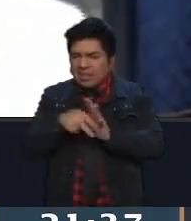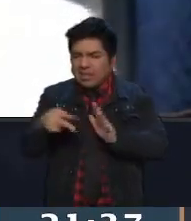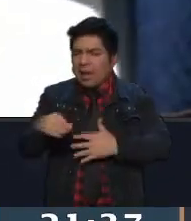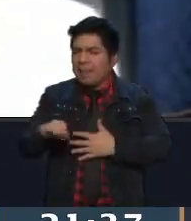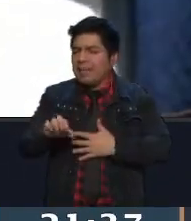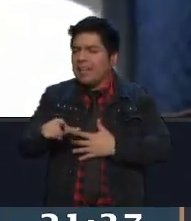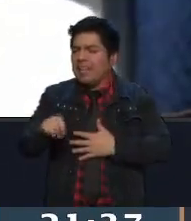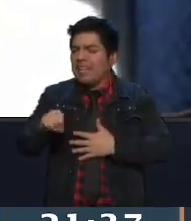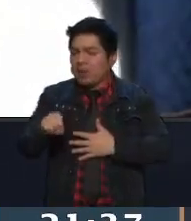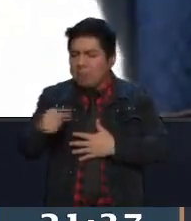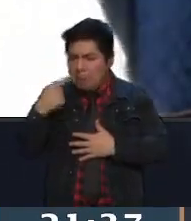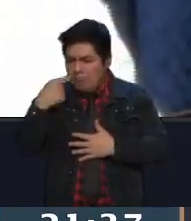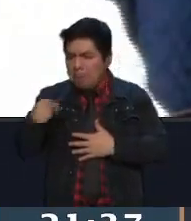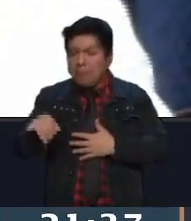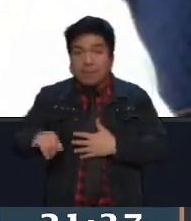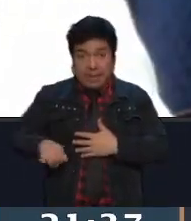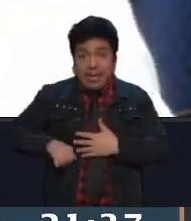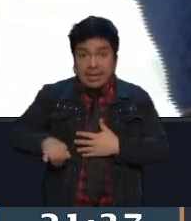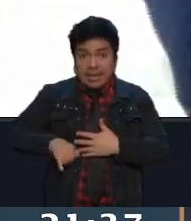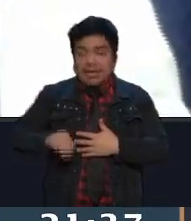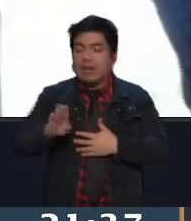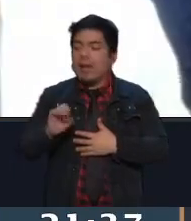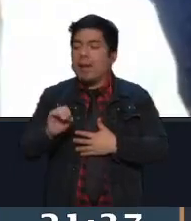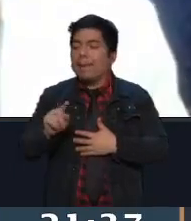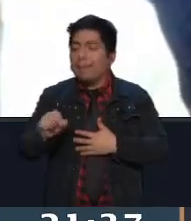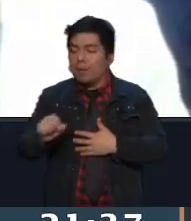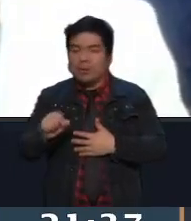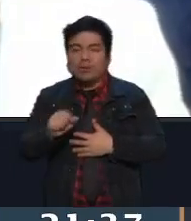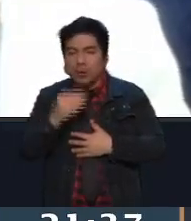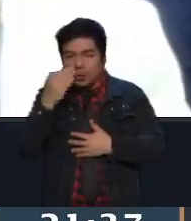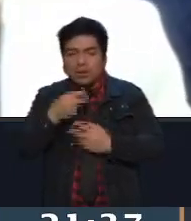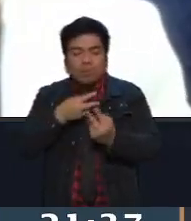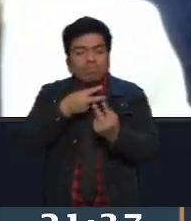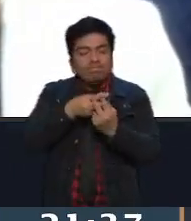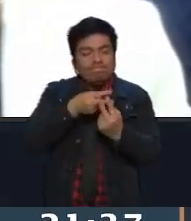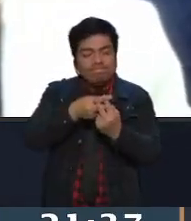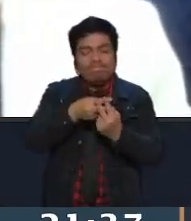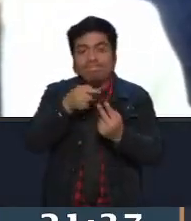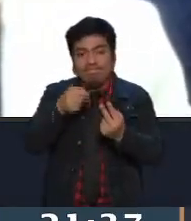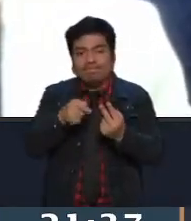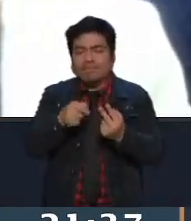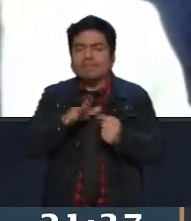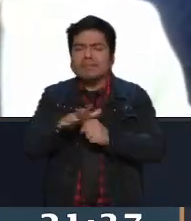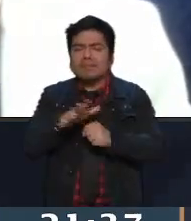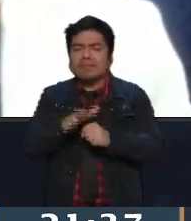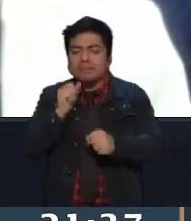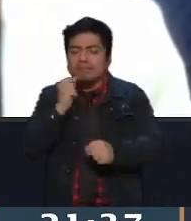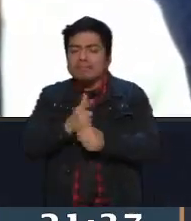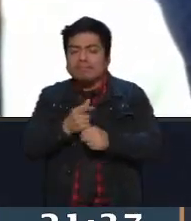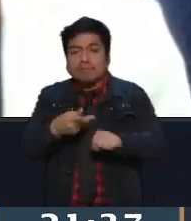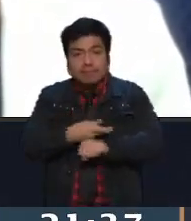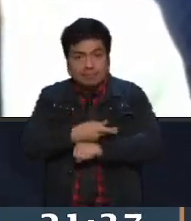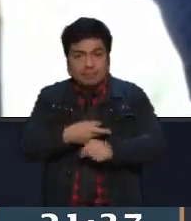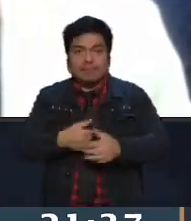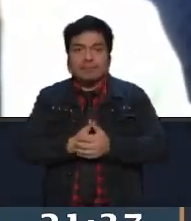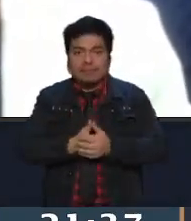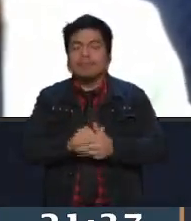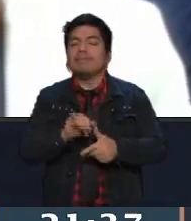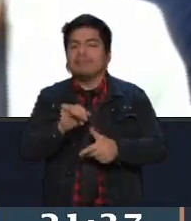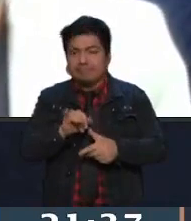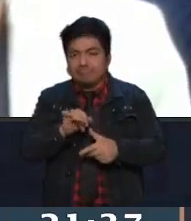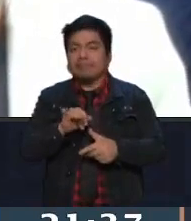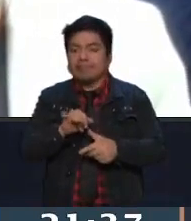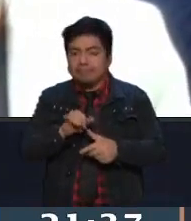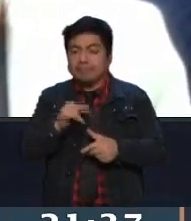me pareció muy interesante sobre el uso de bots en dos hashtags en específico. Cuéntanos, ¿qué fue lo que encontraron? Así es, bueno,